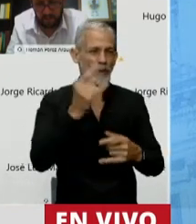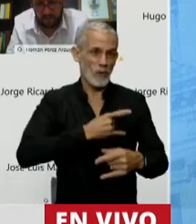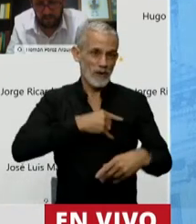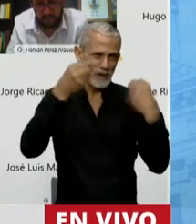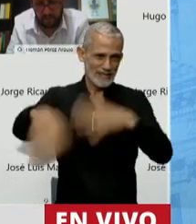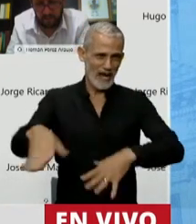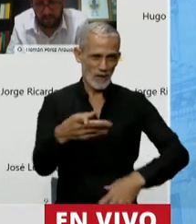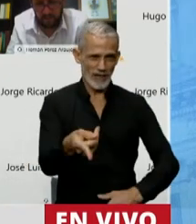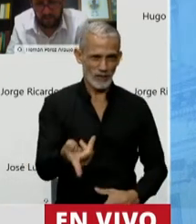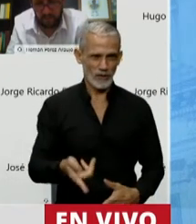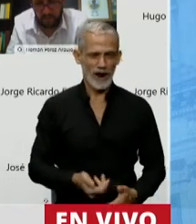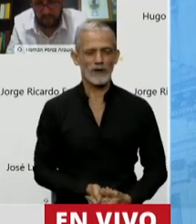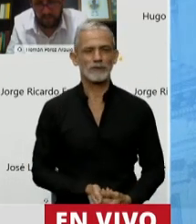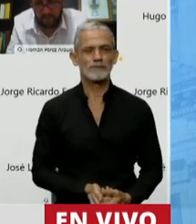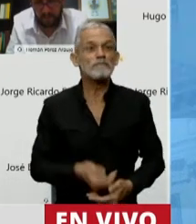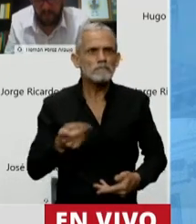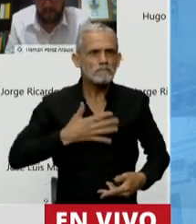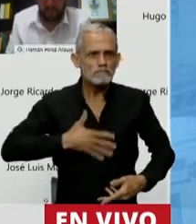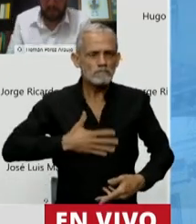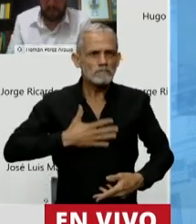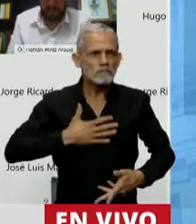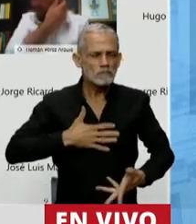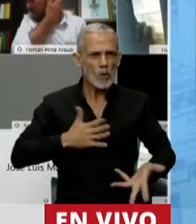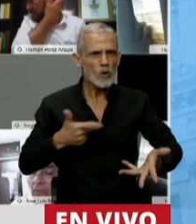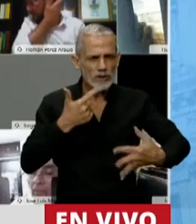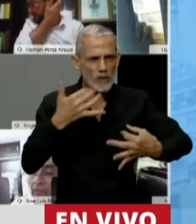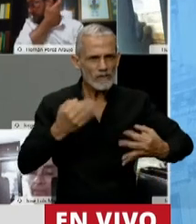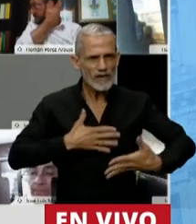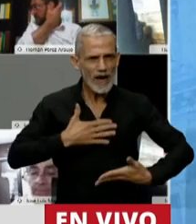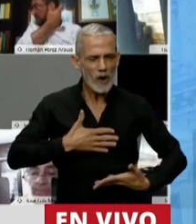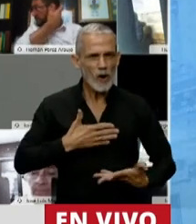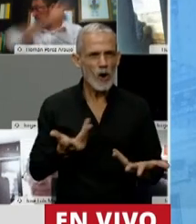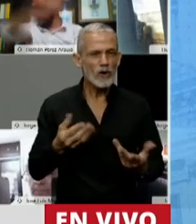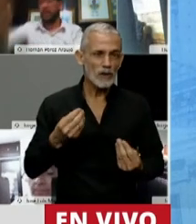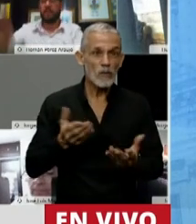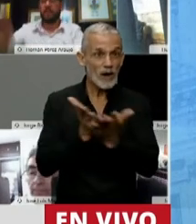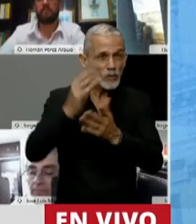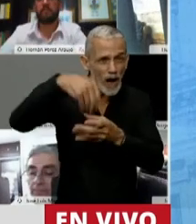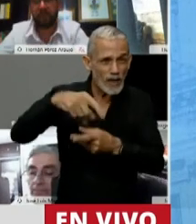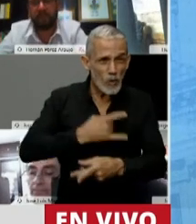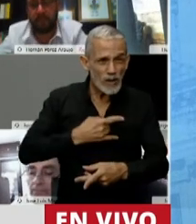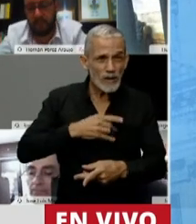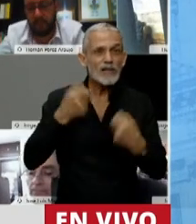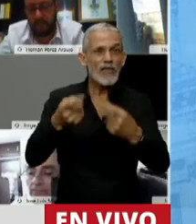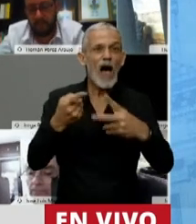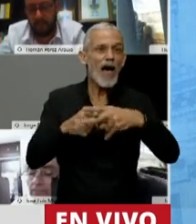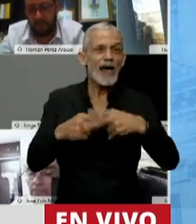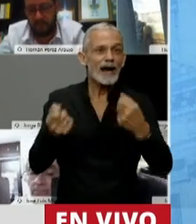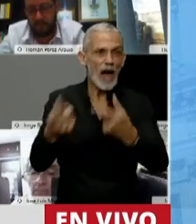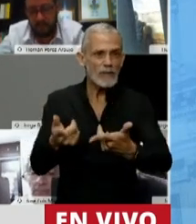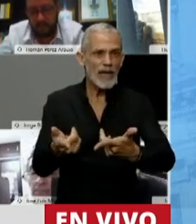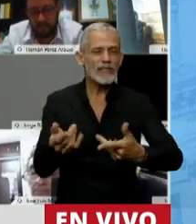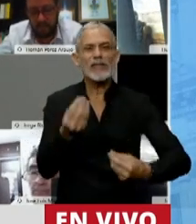estudiar en la universidad lo celebro y me alegro enormemente por estudiar en la universidad es una herramienta primordial